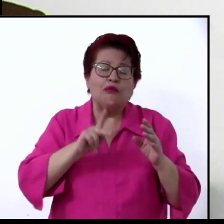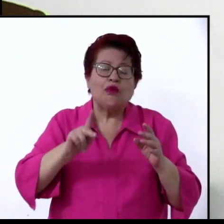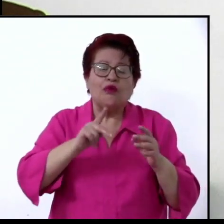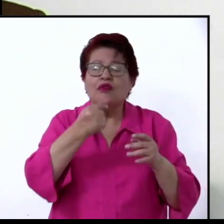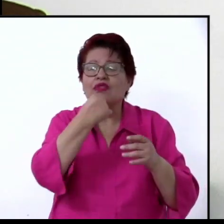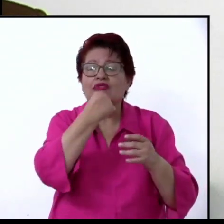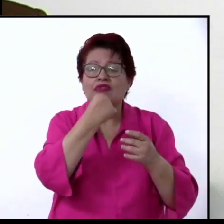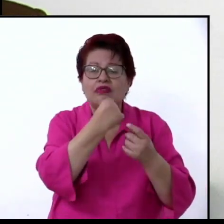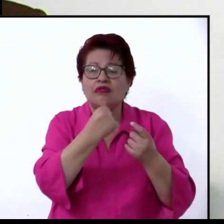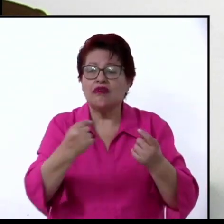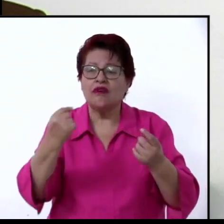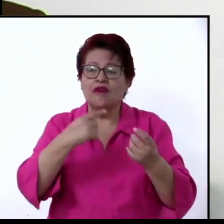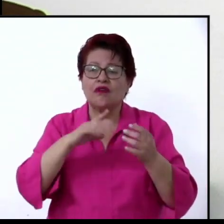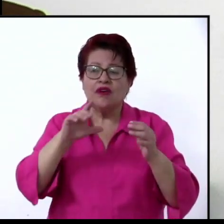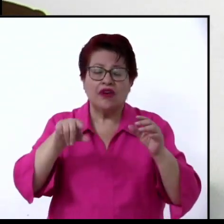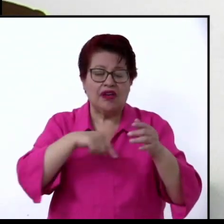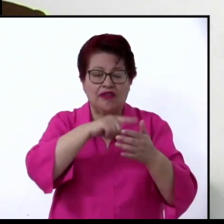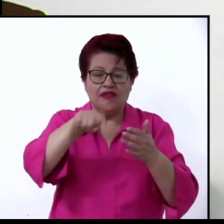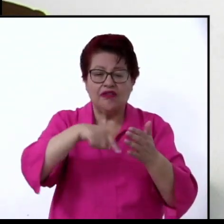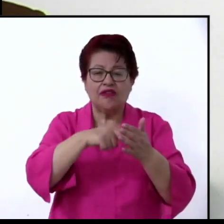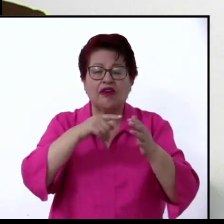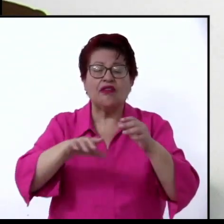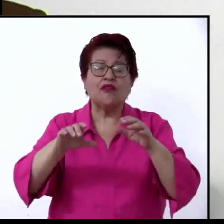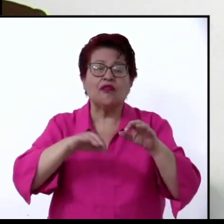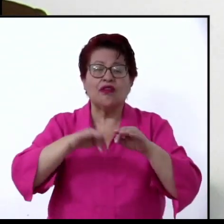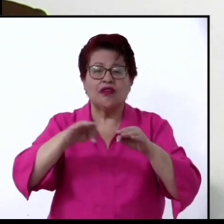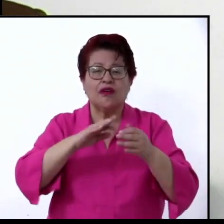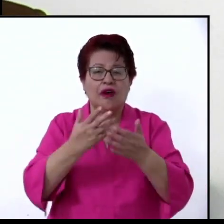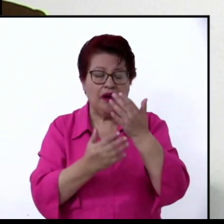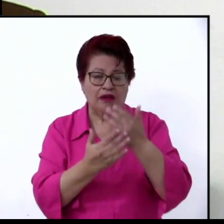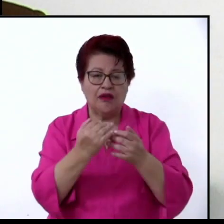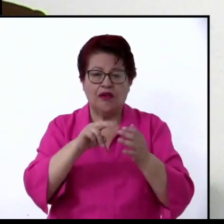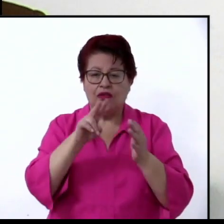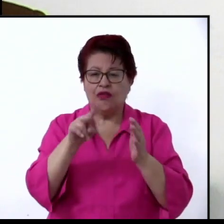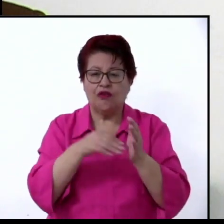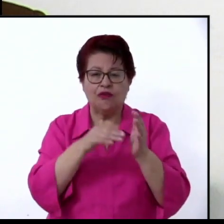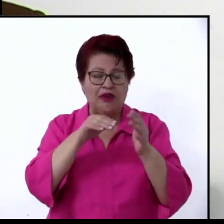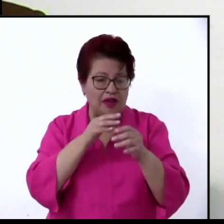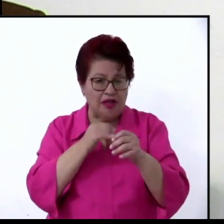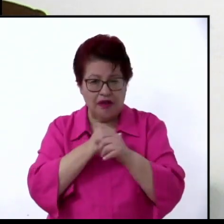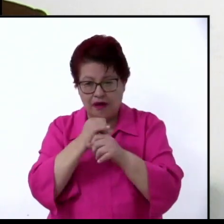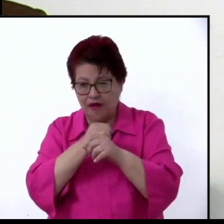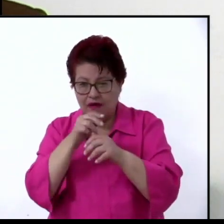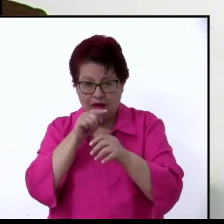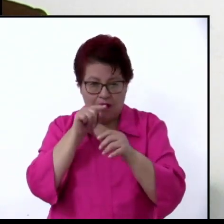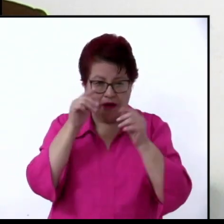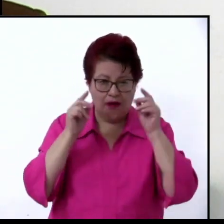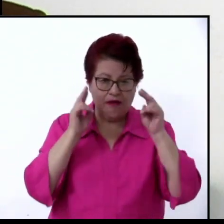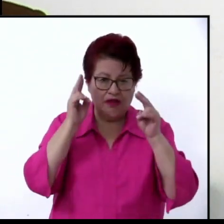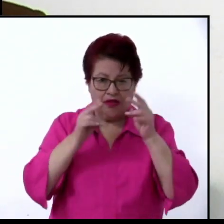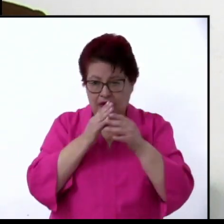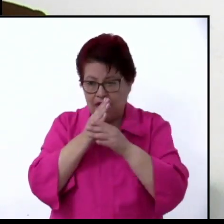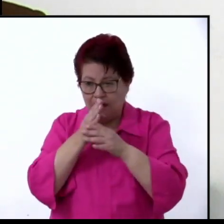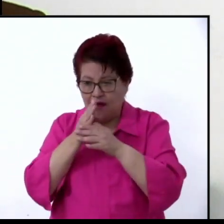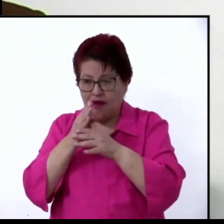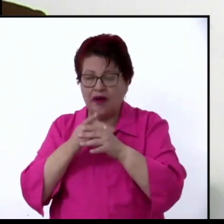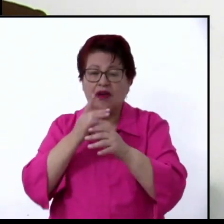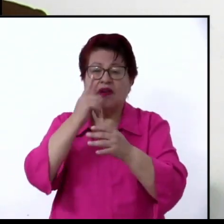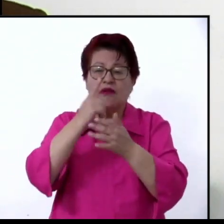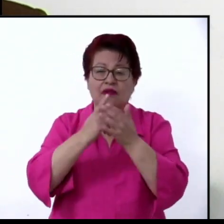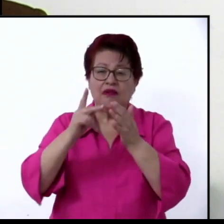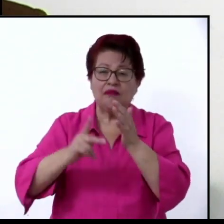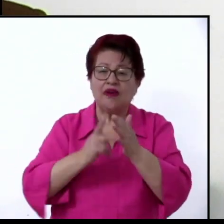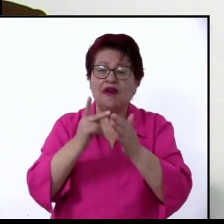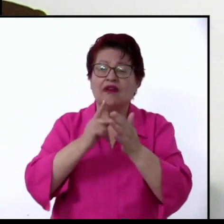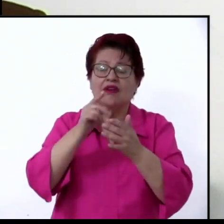en diversos centros de trabajo. Hemos determinado realizar 2,000 inspecciones y bueno, pues es la primera vez que